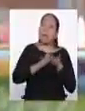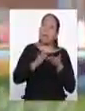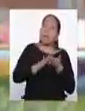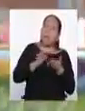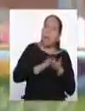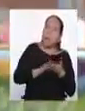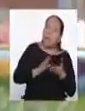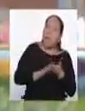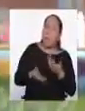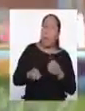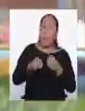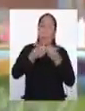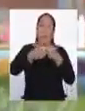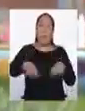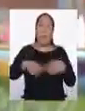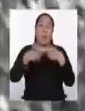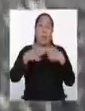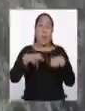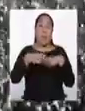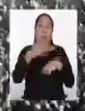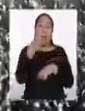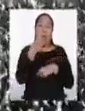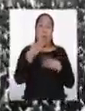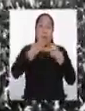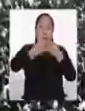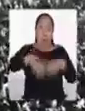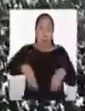compensación por la pérdida de Panamá.